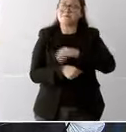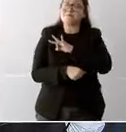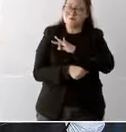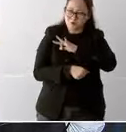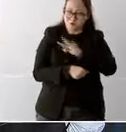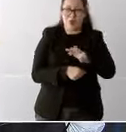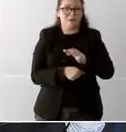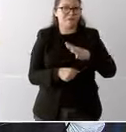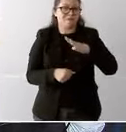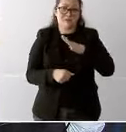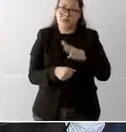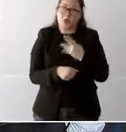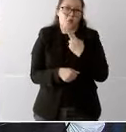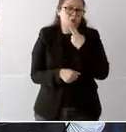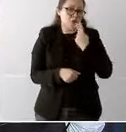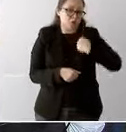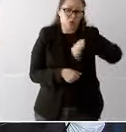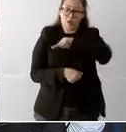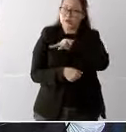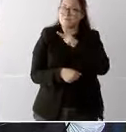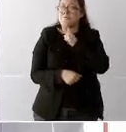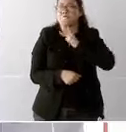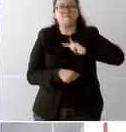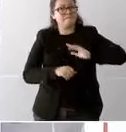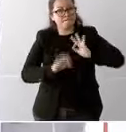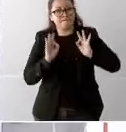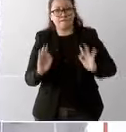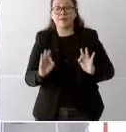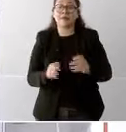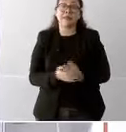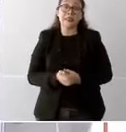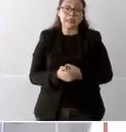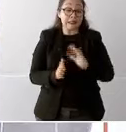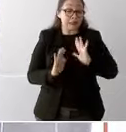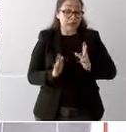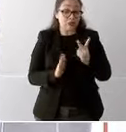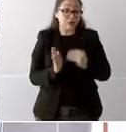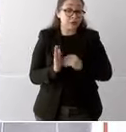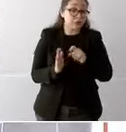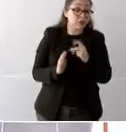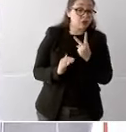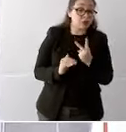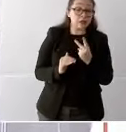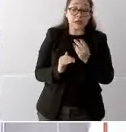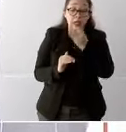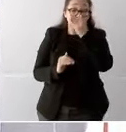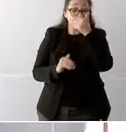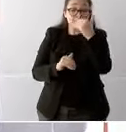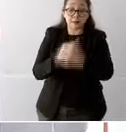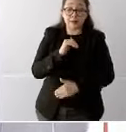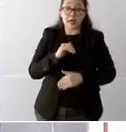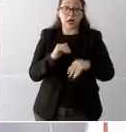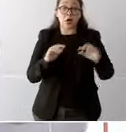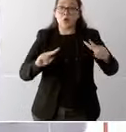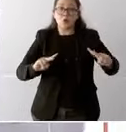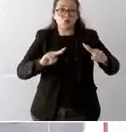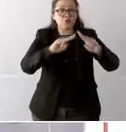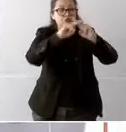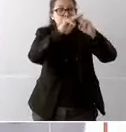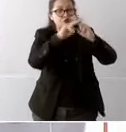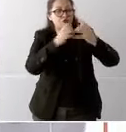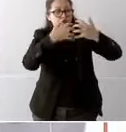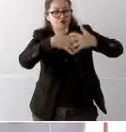Que ya este año terminamos la refinería de Dos Bocas, ya se compró la